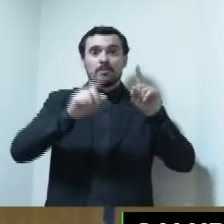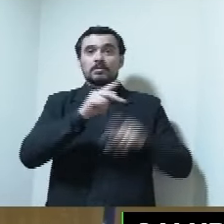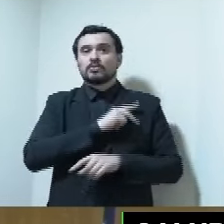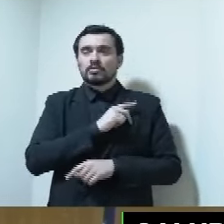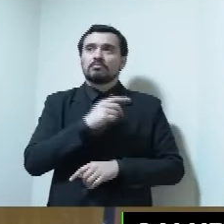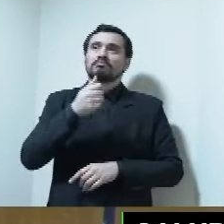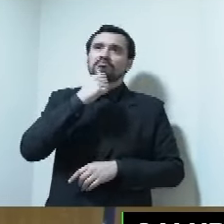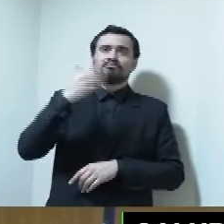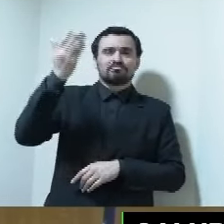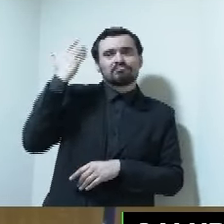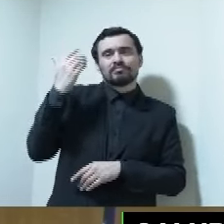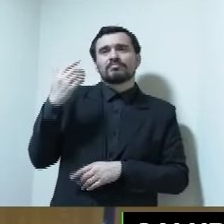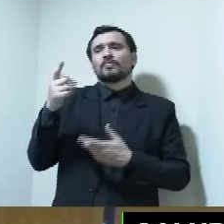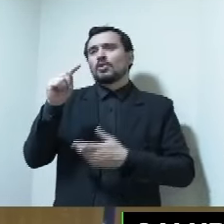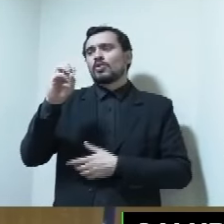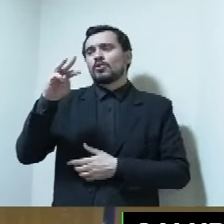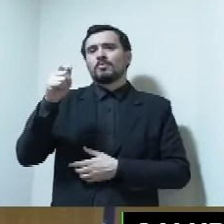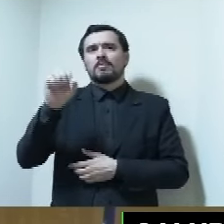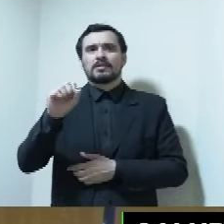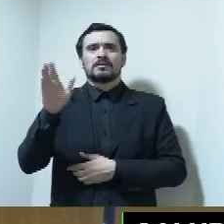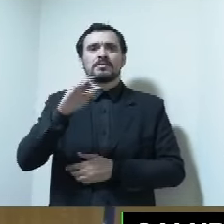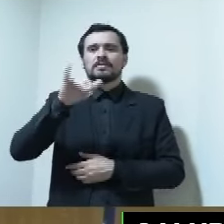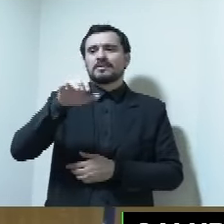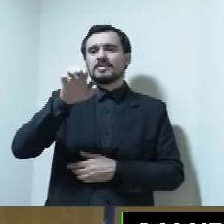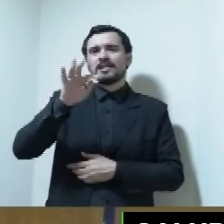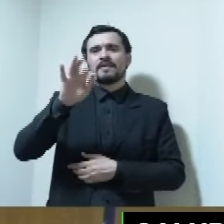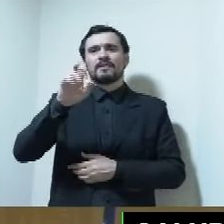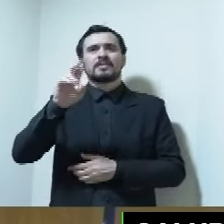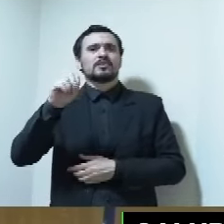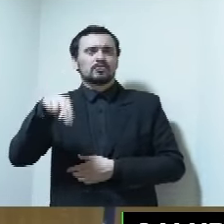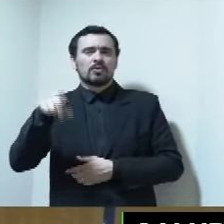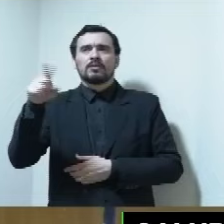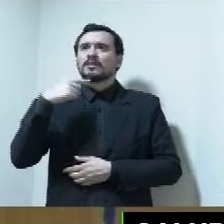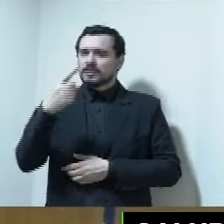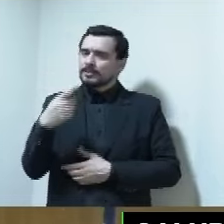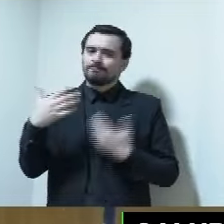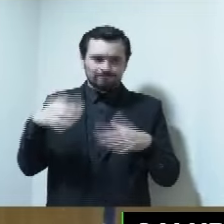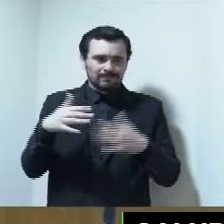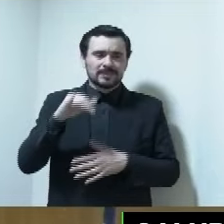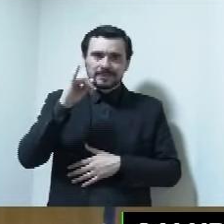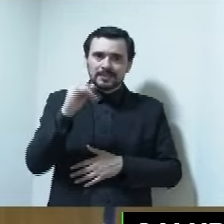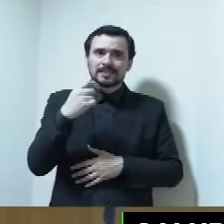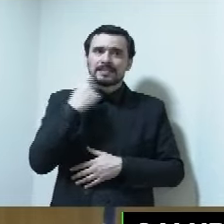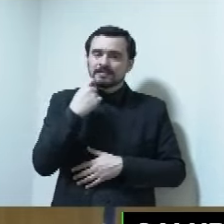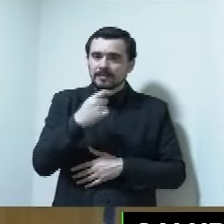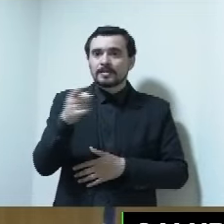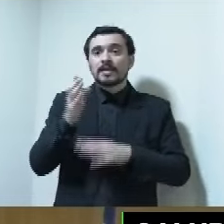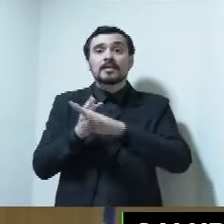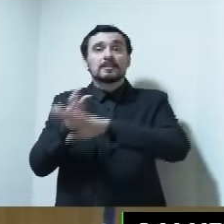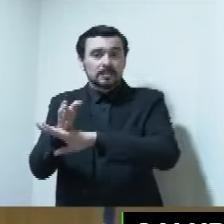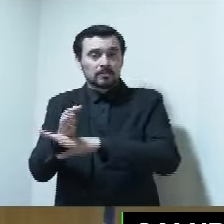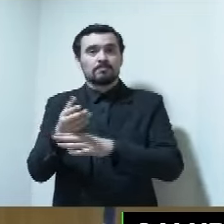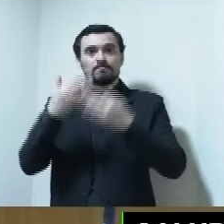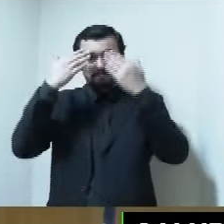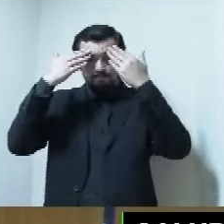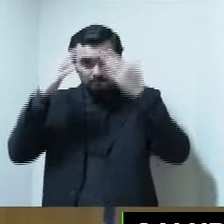Thomas Jefferson o más cercanamente Hernando de Soto han insistido correctamente que el acceso a la propiedad privada es